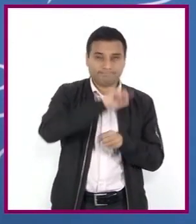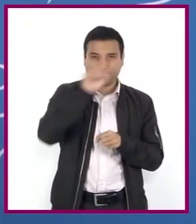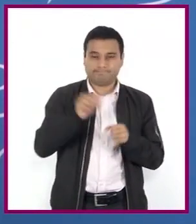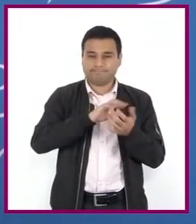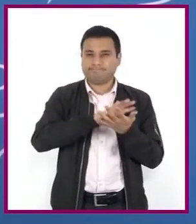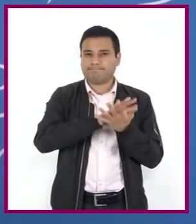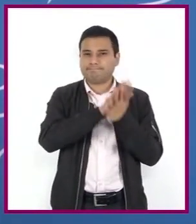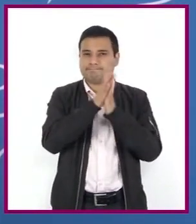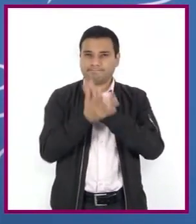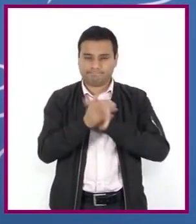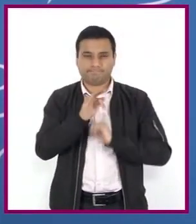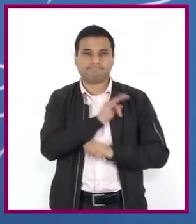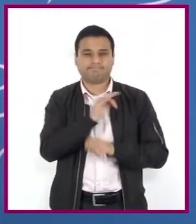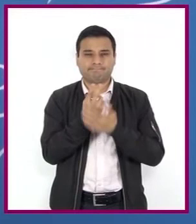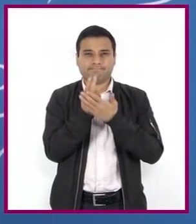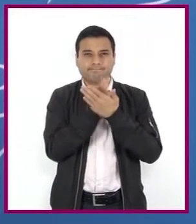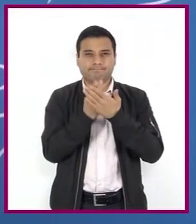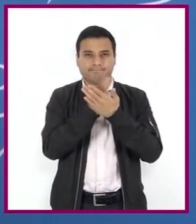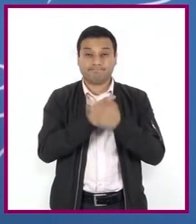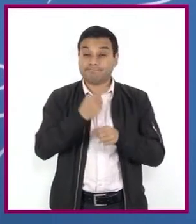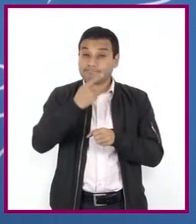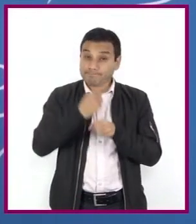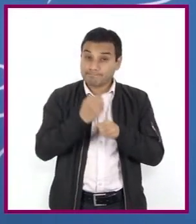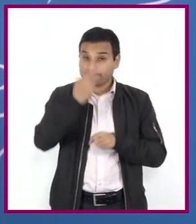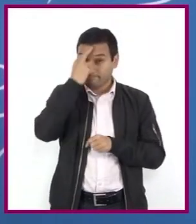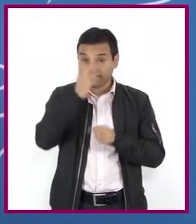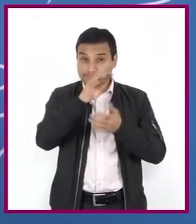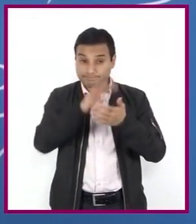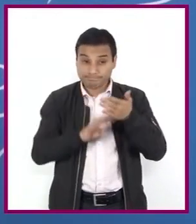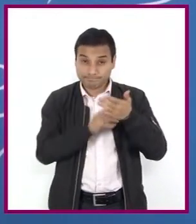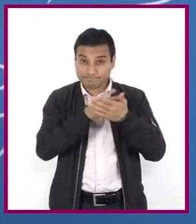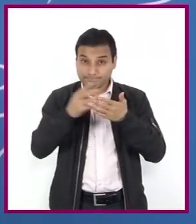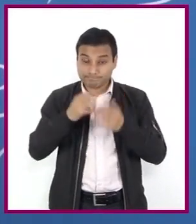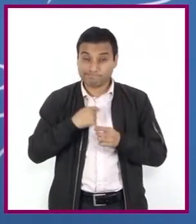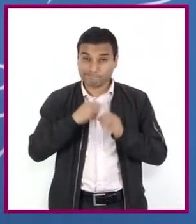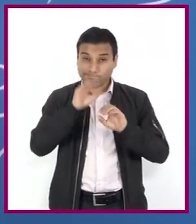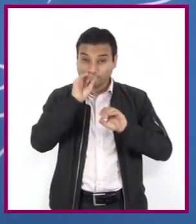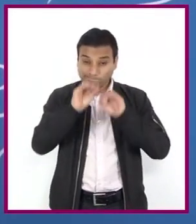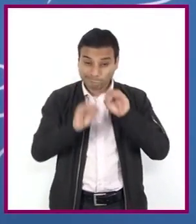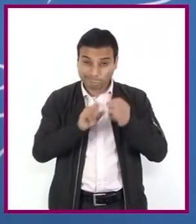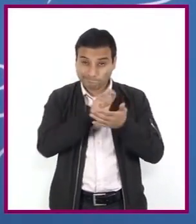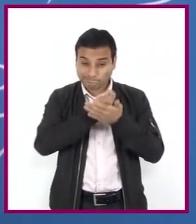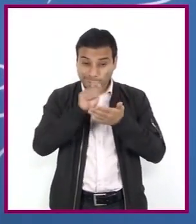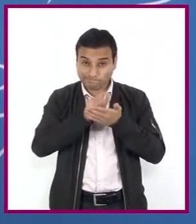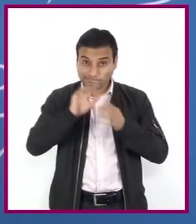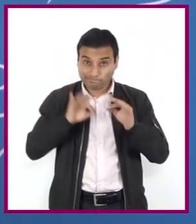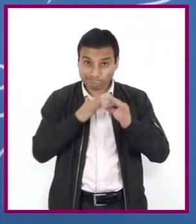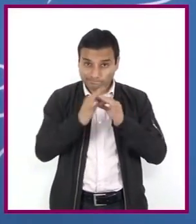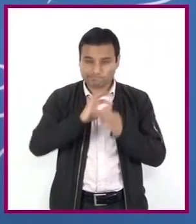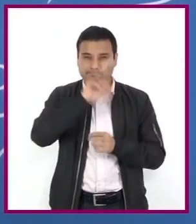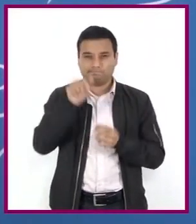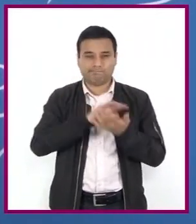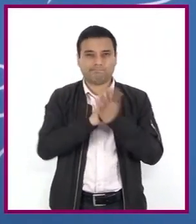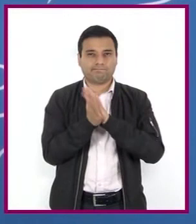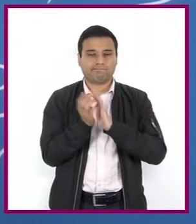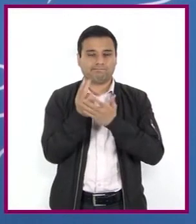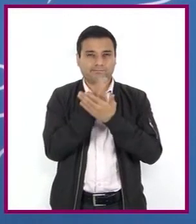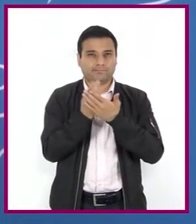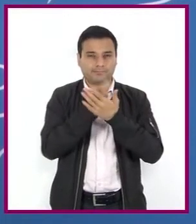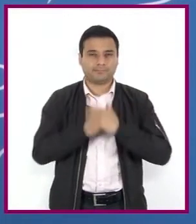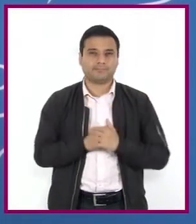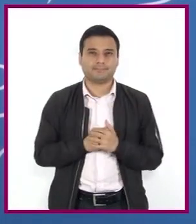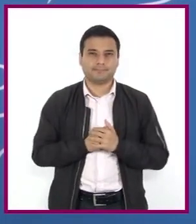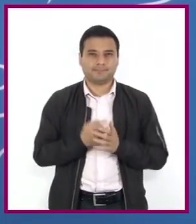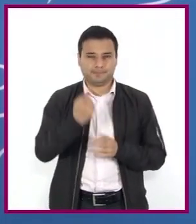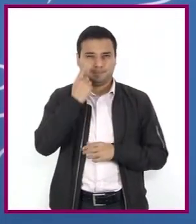registro tabular de cada una de las parejas de puntos. Con estos elaboramos una gráfica. Utilicemos